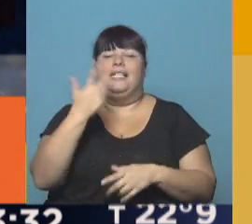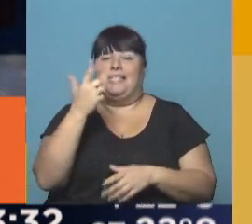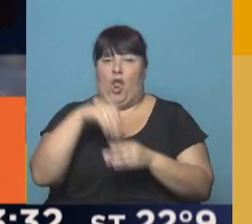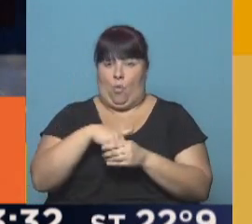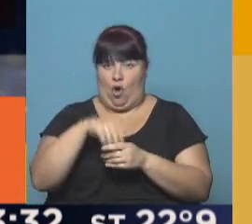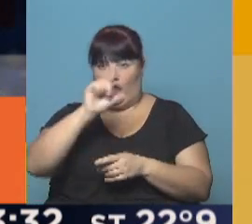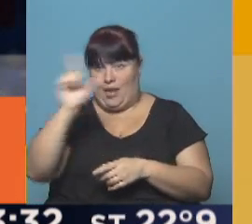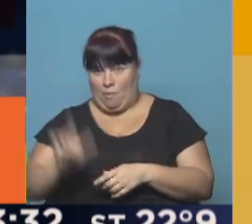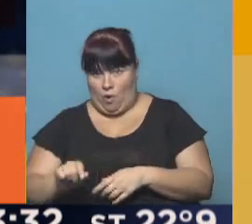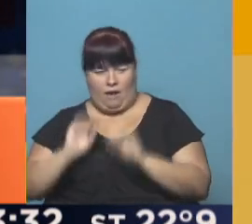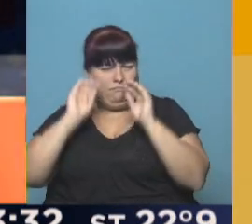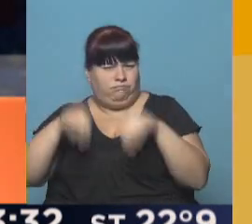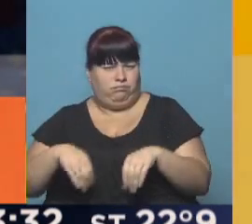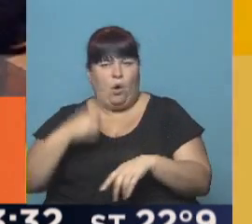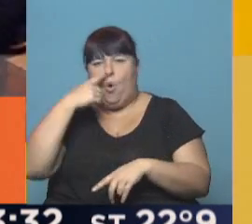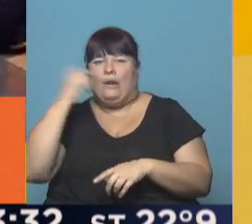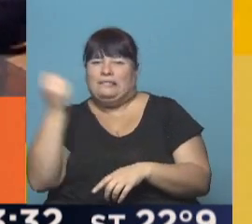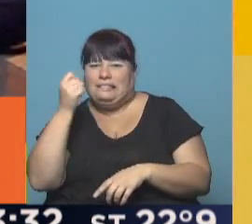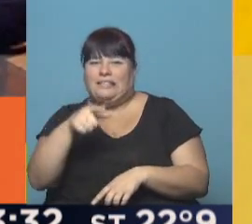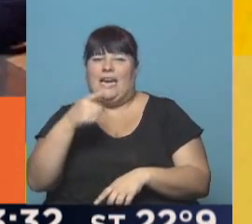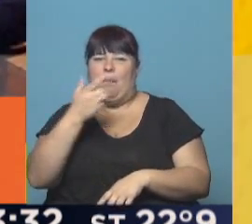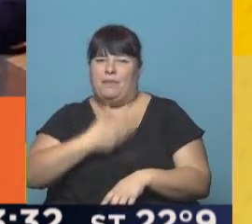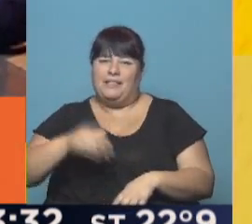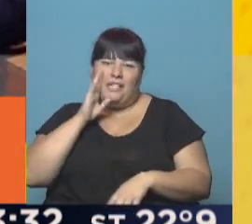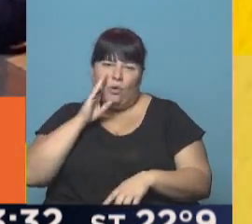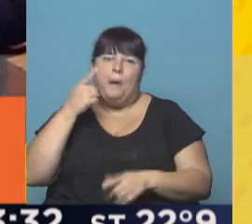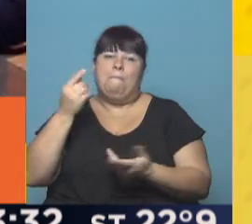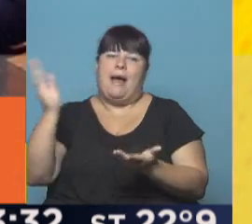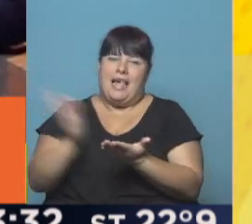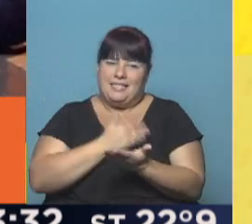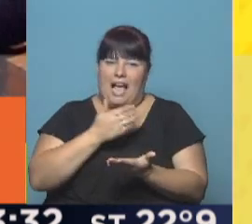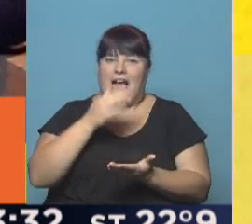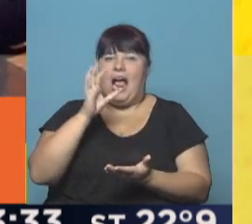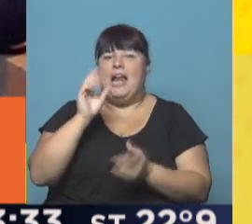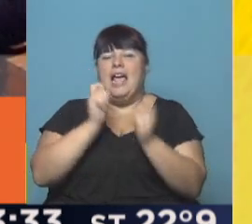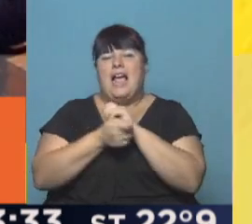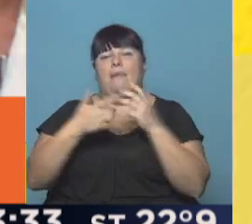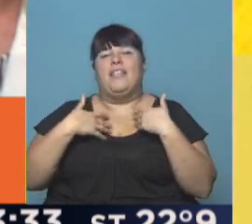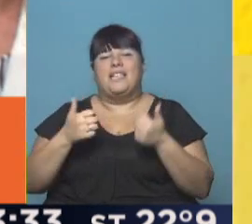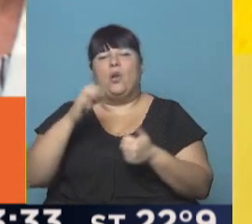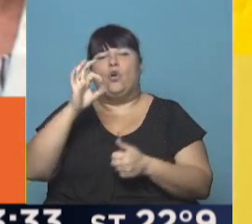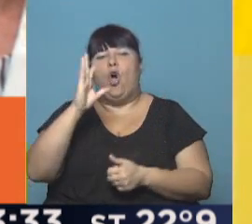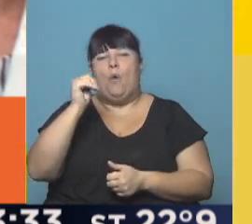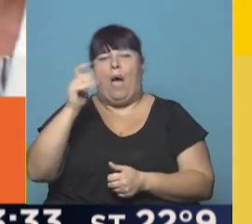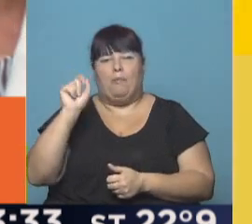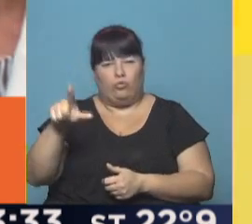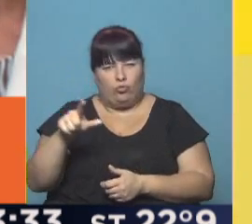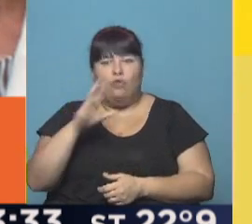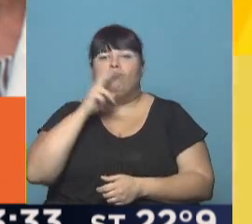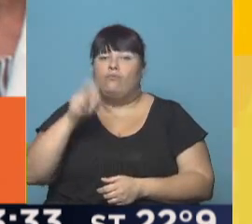votos republicanos, fracasó el último intento del presidente estadounidense de anular la reforma de salud de Barack Obama.